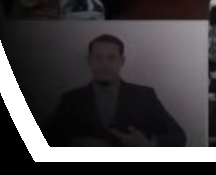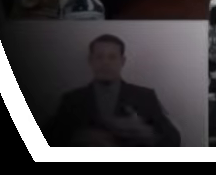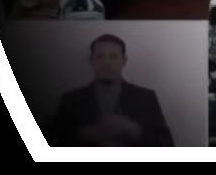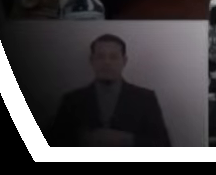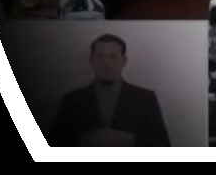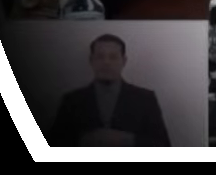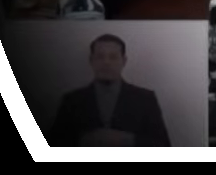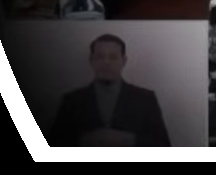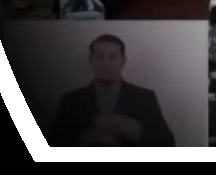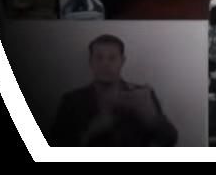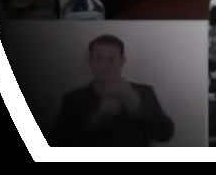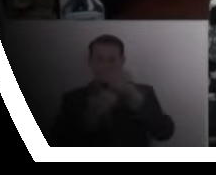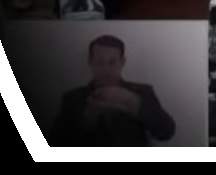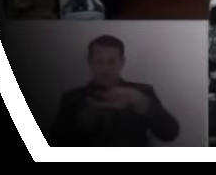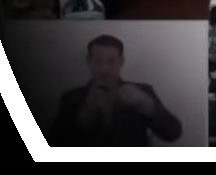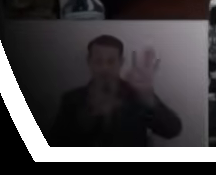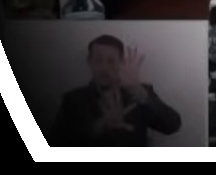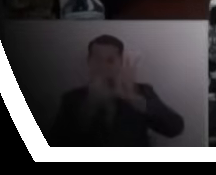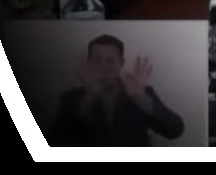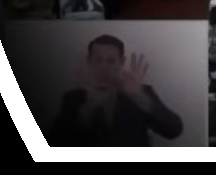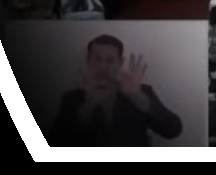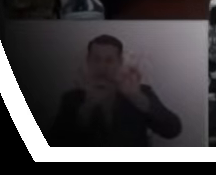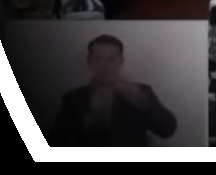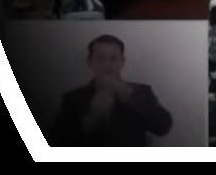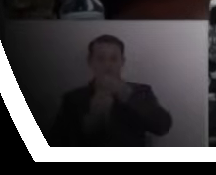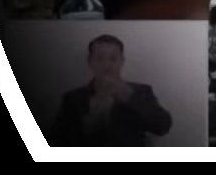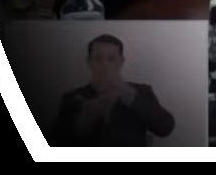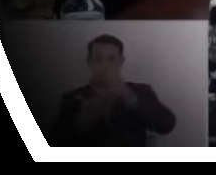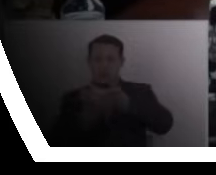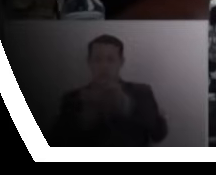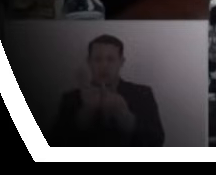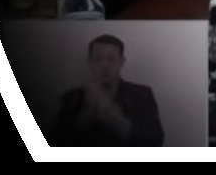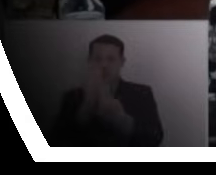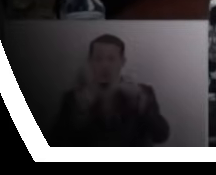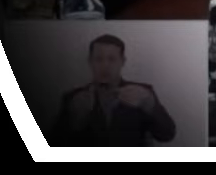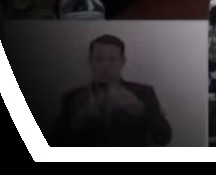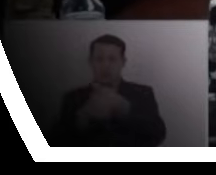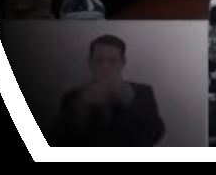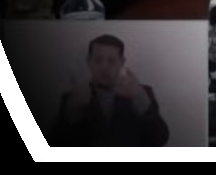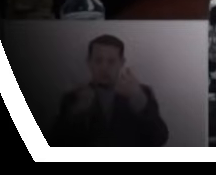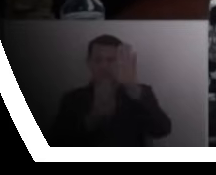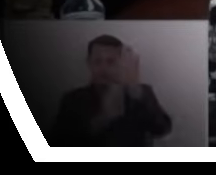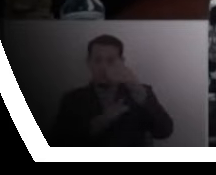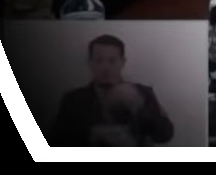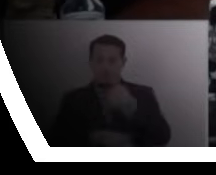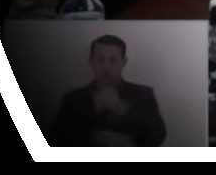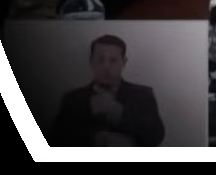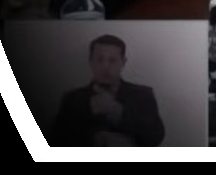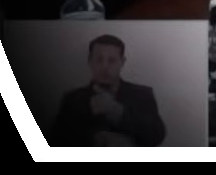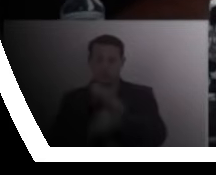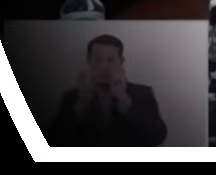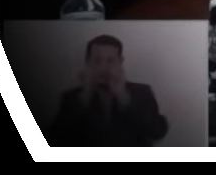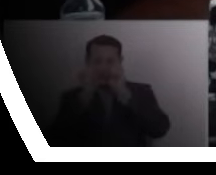presidente he tomado nota de algunos datos que usted nos ha presentado esta mañana señor ministro y me